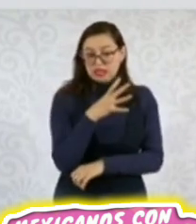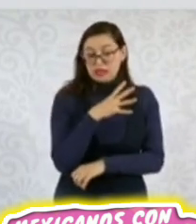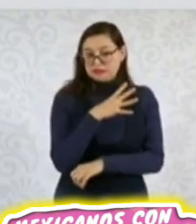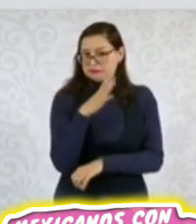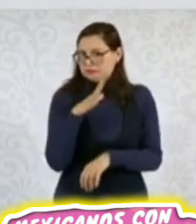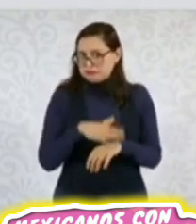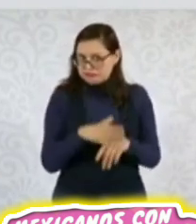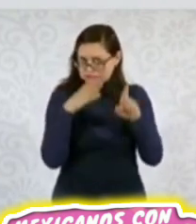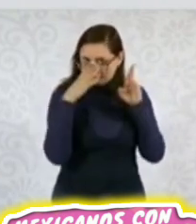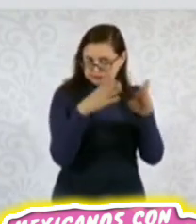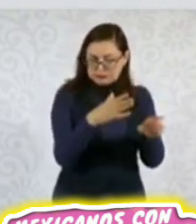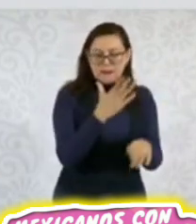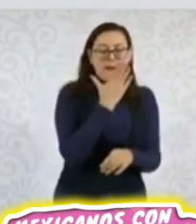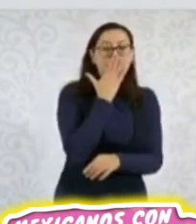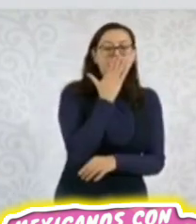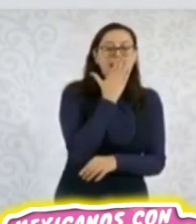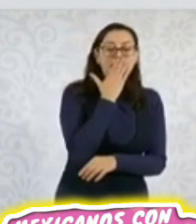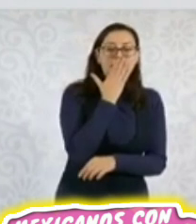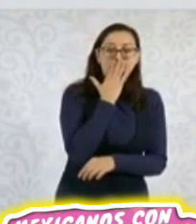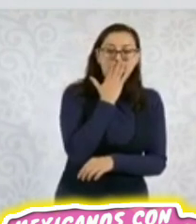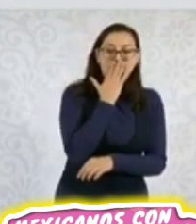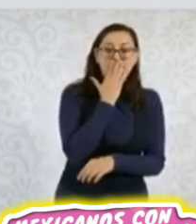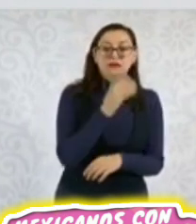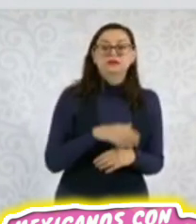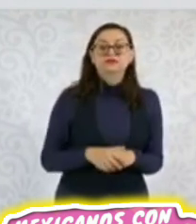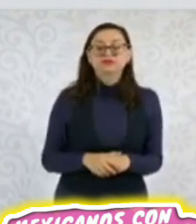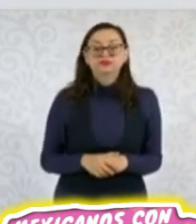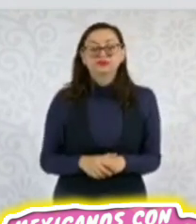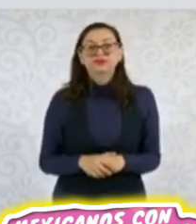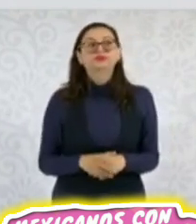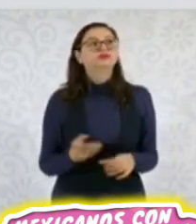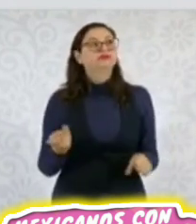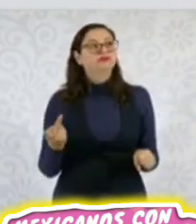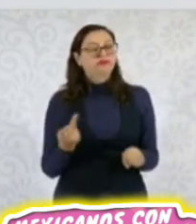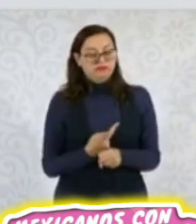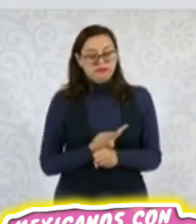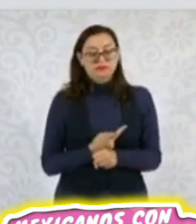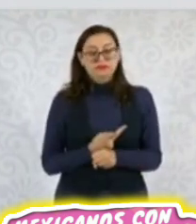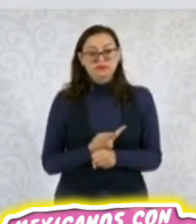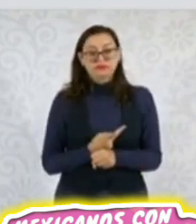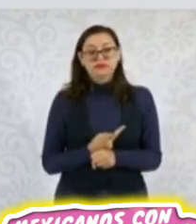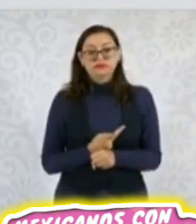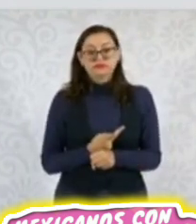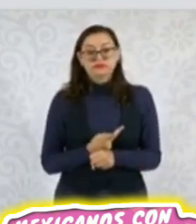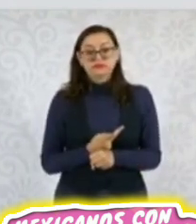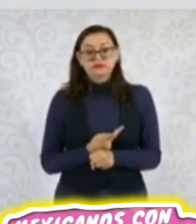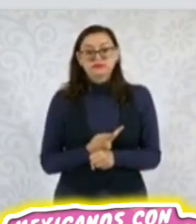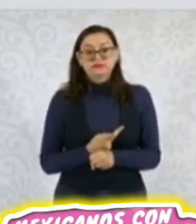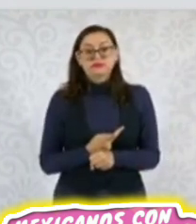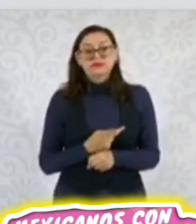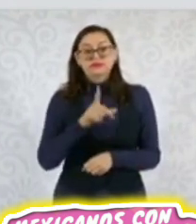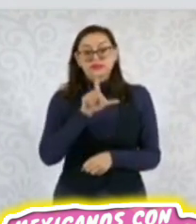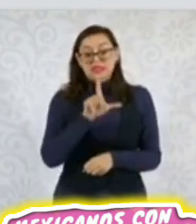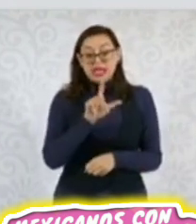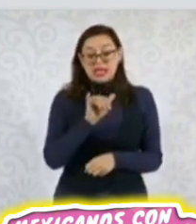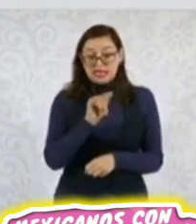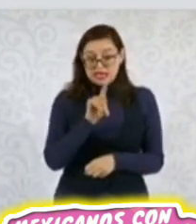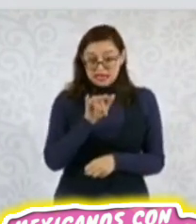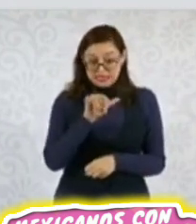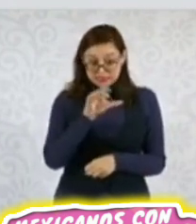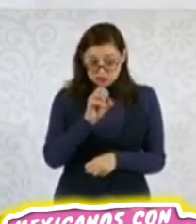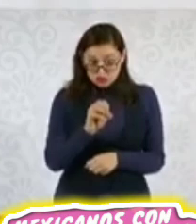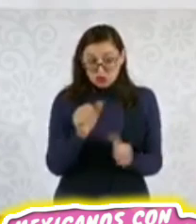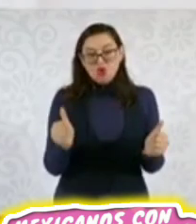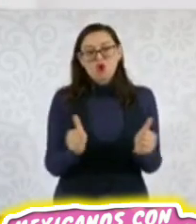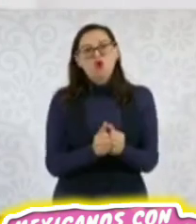La forma en que está el litio en México es que está revuelto con arcilla. Las arcillas son como